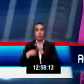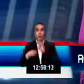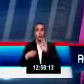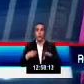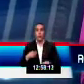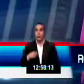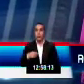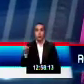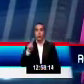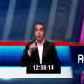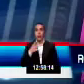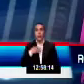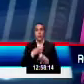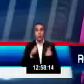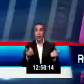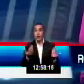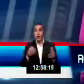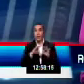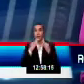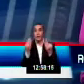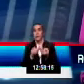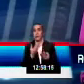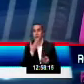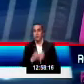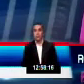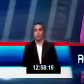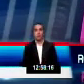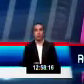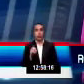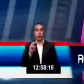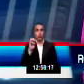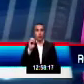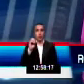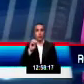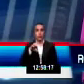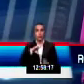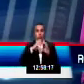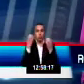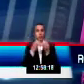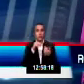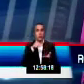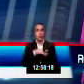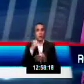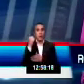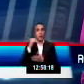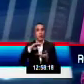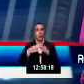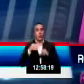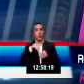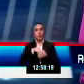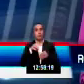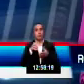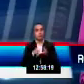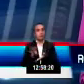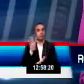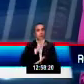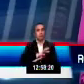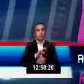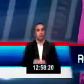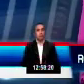COVID-19 que no han sido localizados aún por sus familiares. Romo compareció en la Comisión de Derechos Colectivos de la Asamblea.